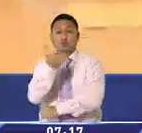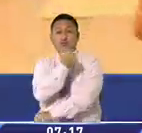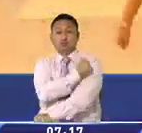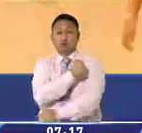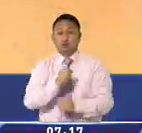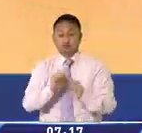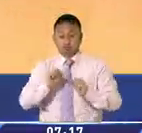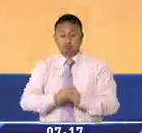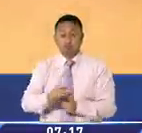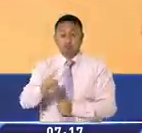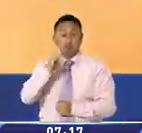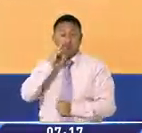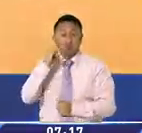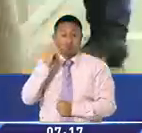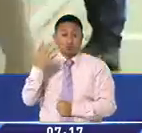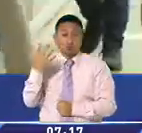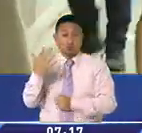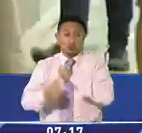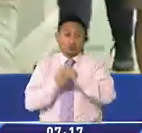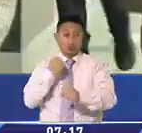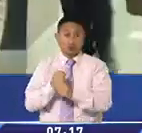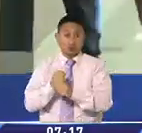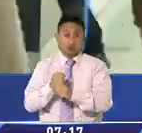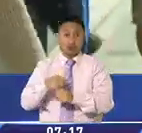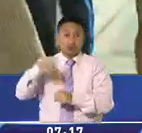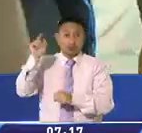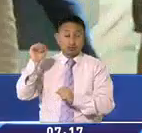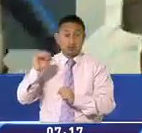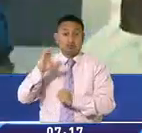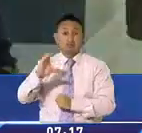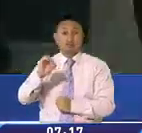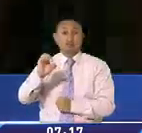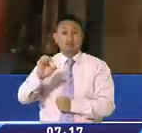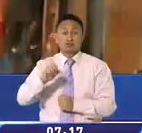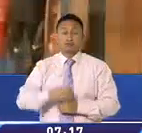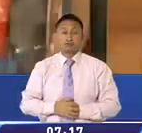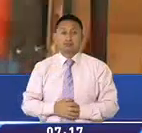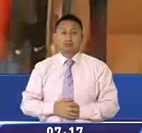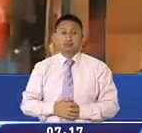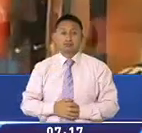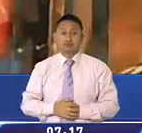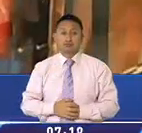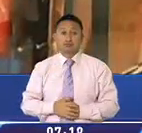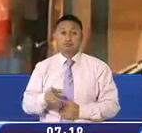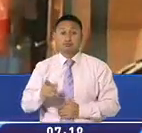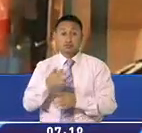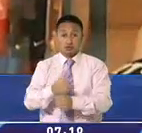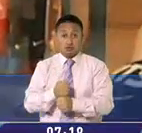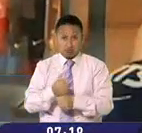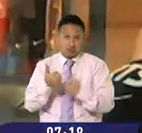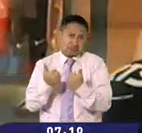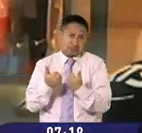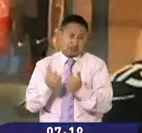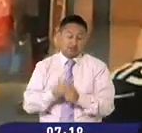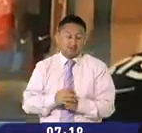años, según lo dispuesto por el COE Nacional. Bueno, por seguridad sí está bien, porque los niños son los que transmiten